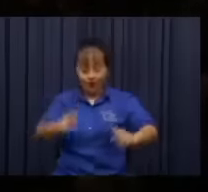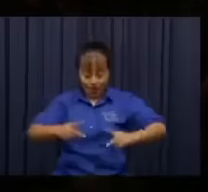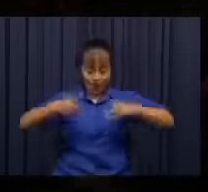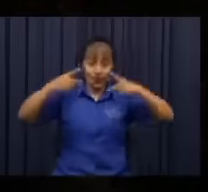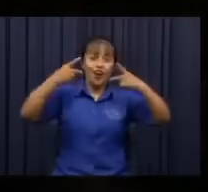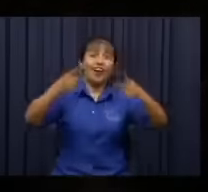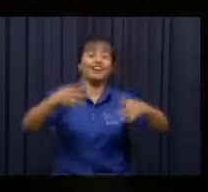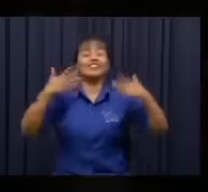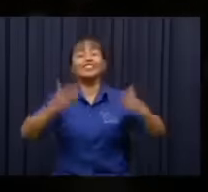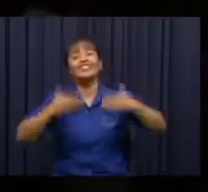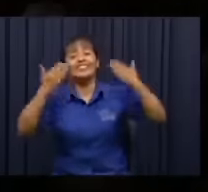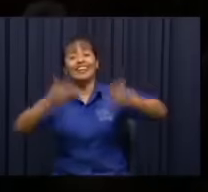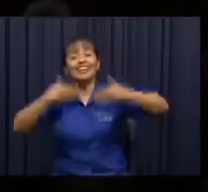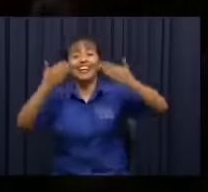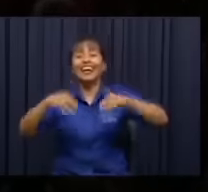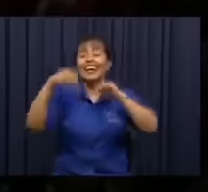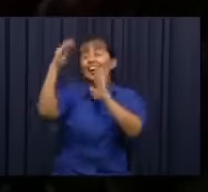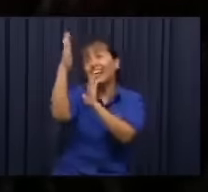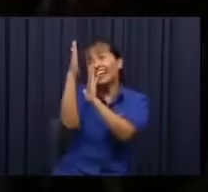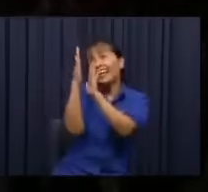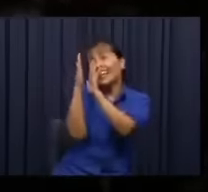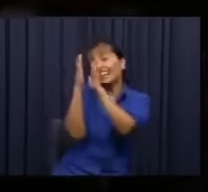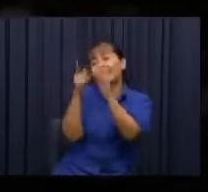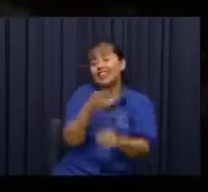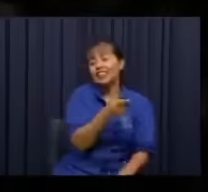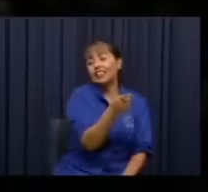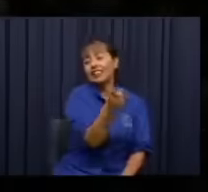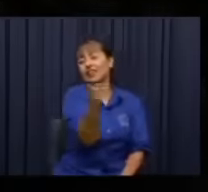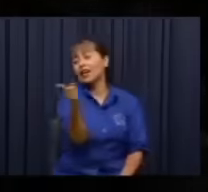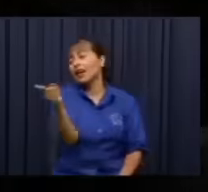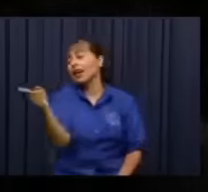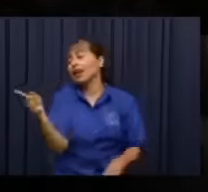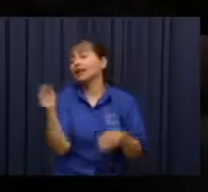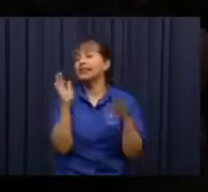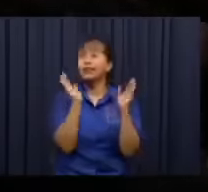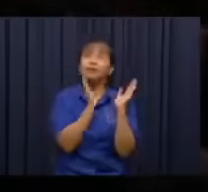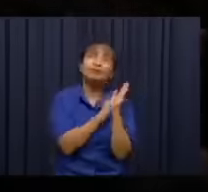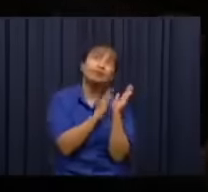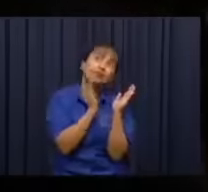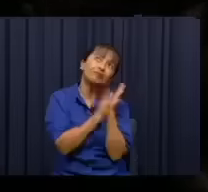Voy a perder la compostura delante de ti.